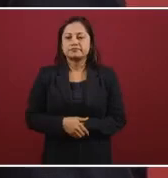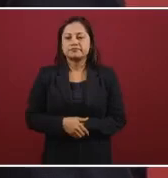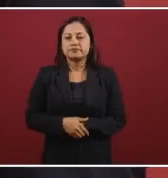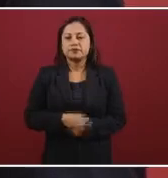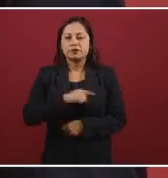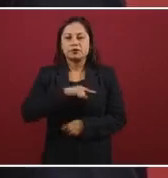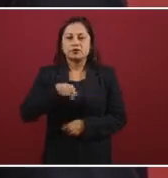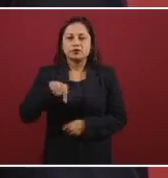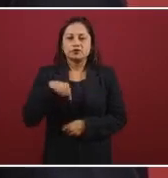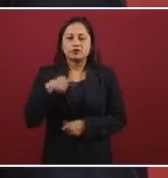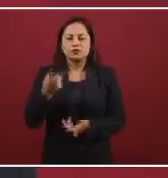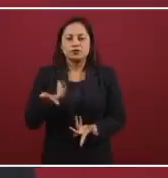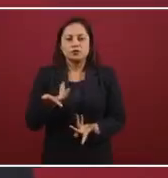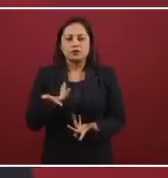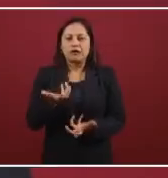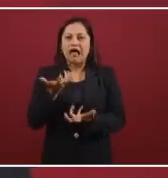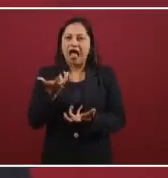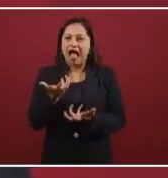marearnos